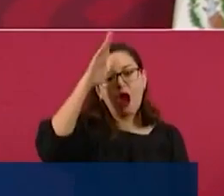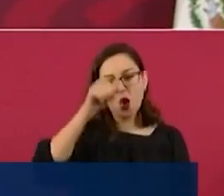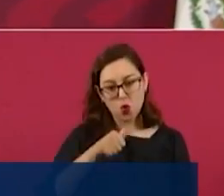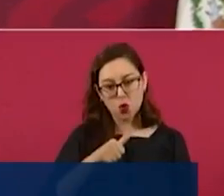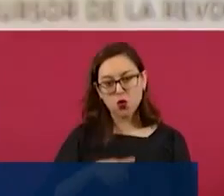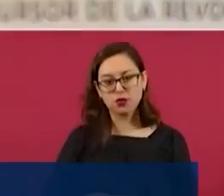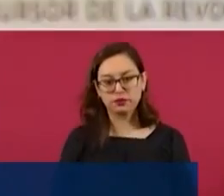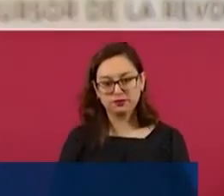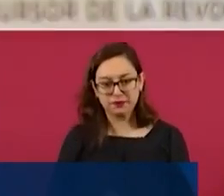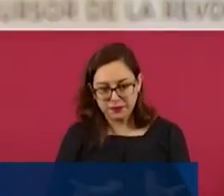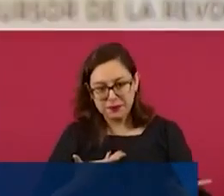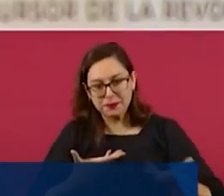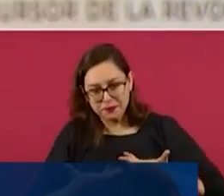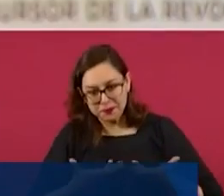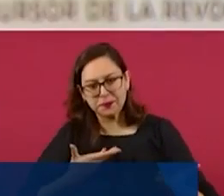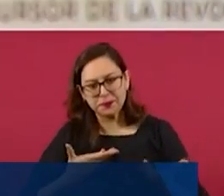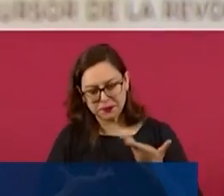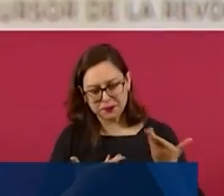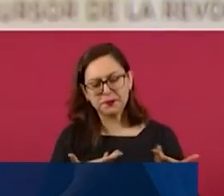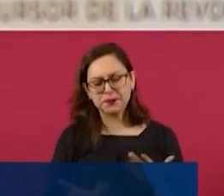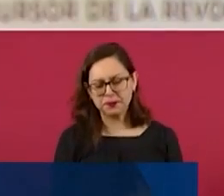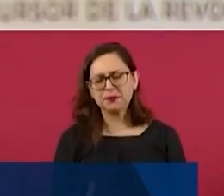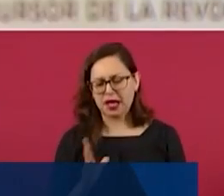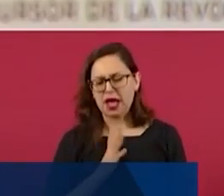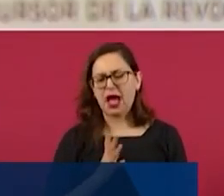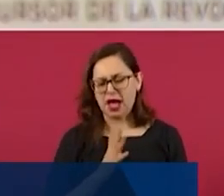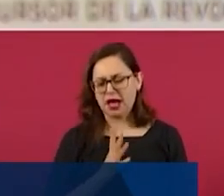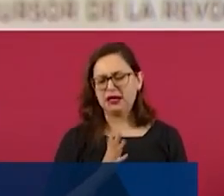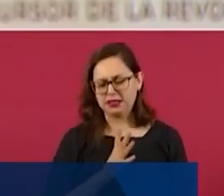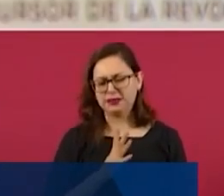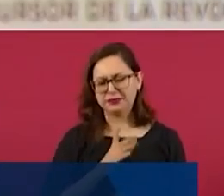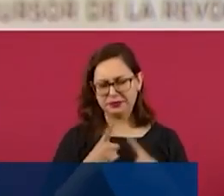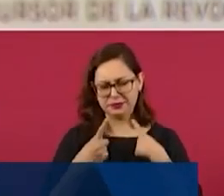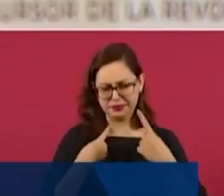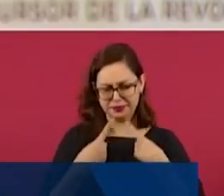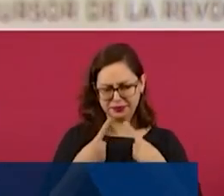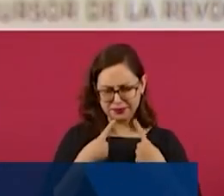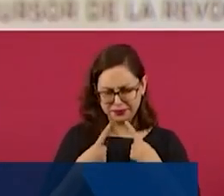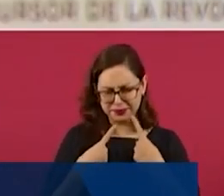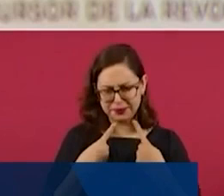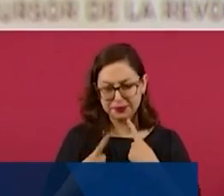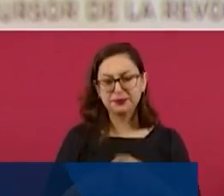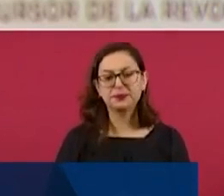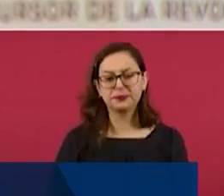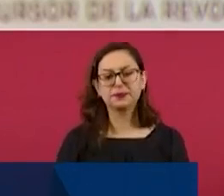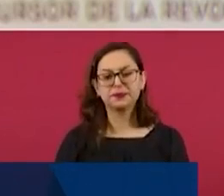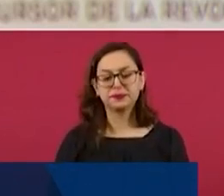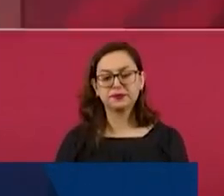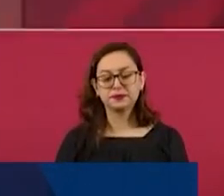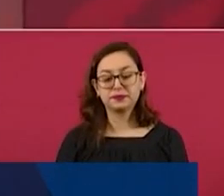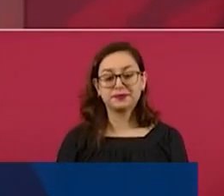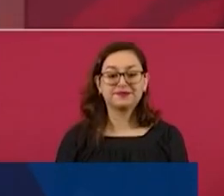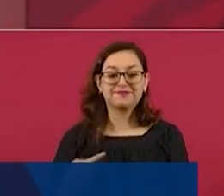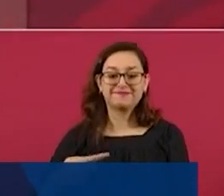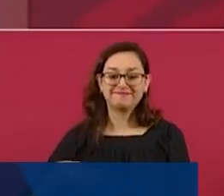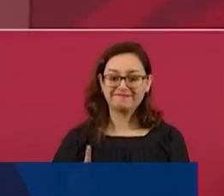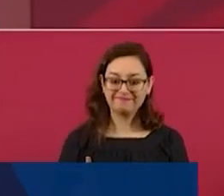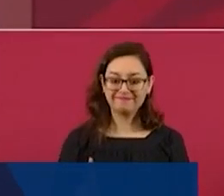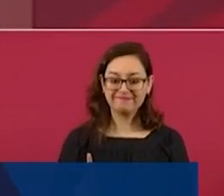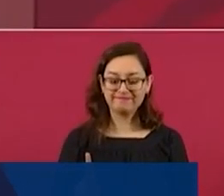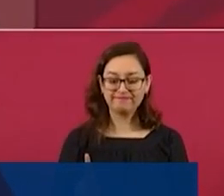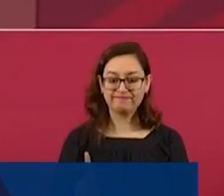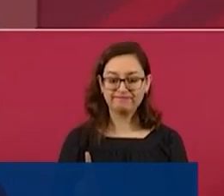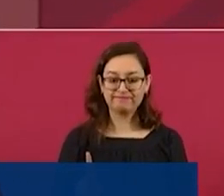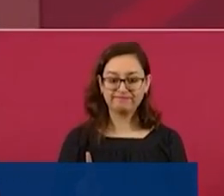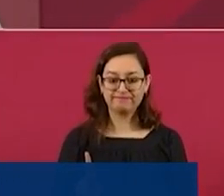mandatario señaló que la postura de méxico va a ser la misma nosotros no tomamos partido en esa guerra lo que creemos es que lleguen a un acuerdo y que haya una